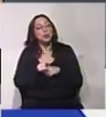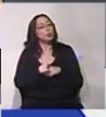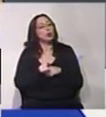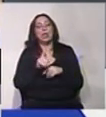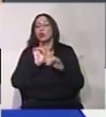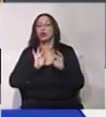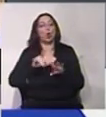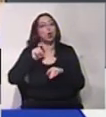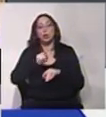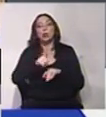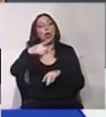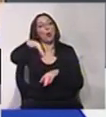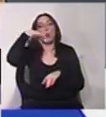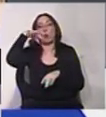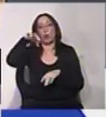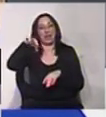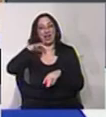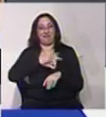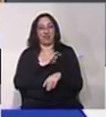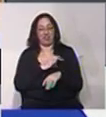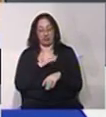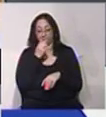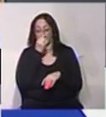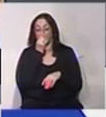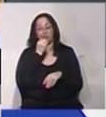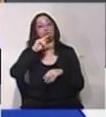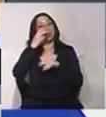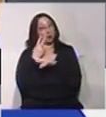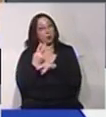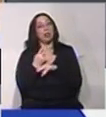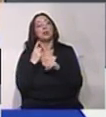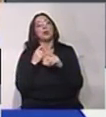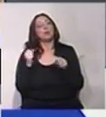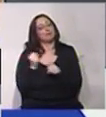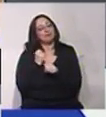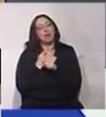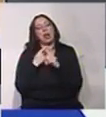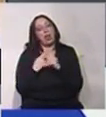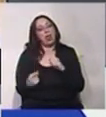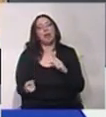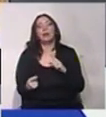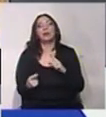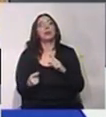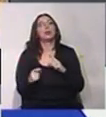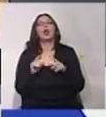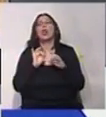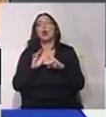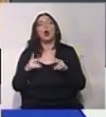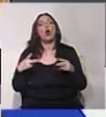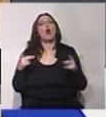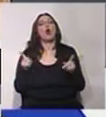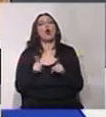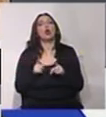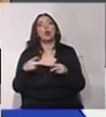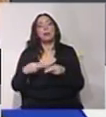más que suya y es única. En segundo lugar, me parece que es una tarea larga. No es una tarea de corto plazo, distribuir una